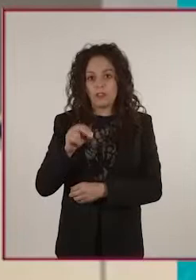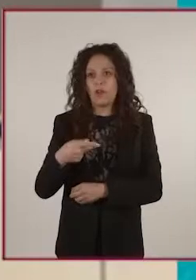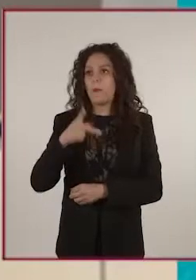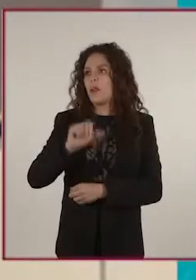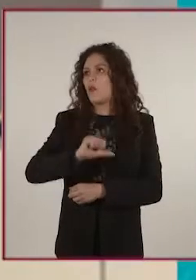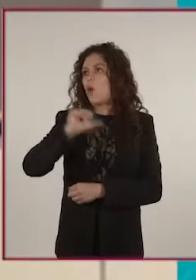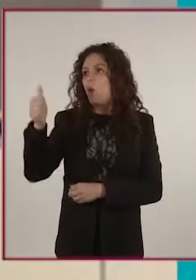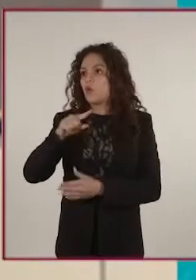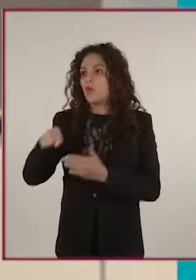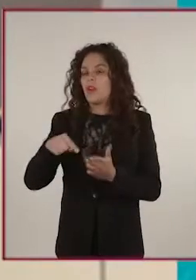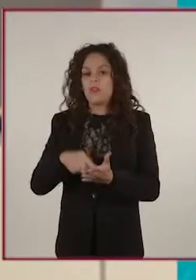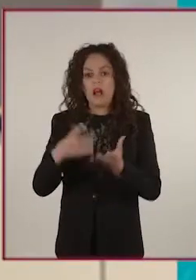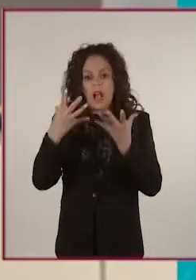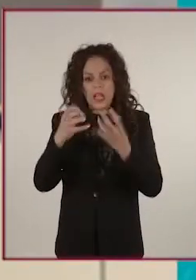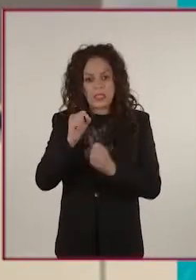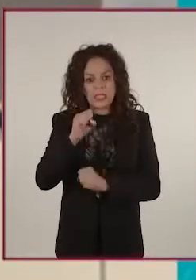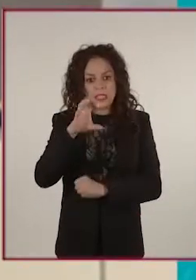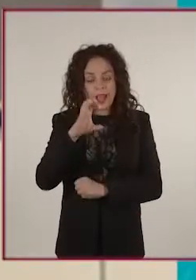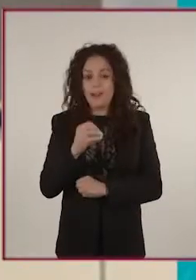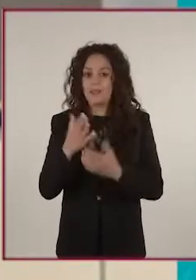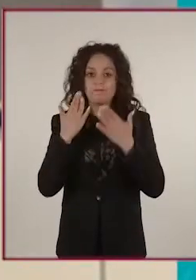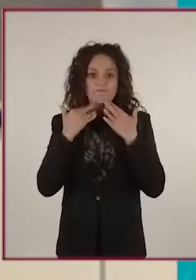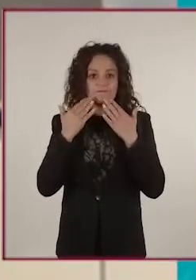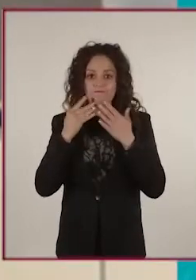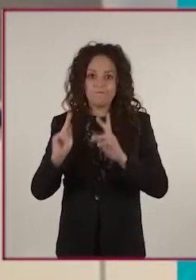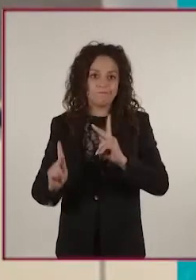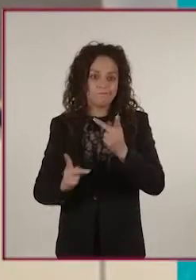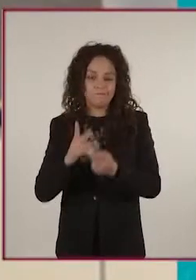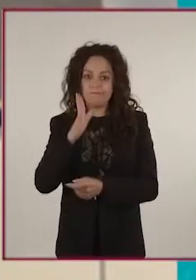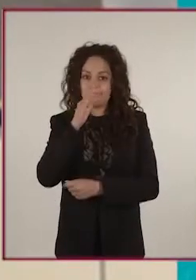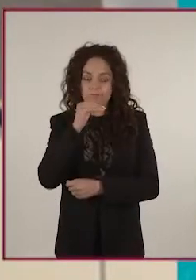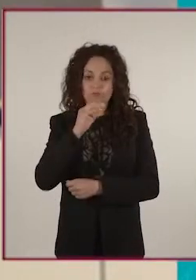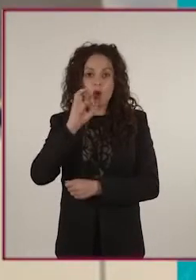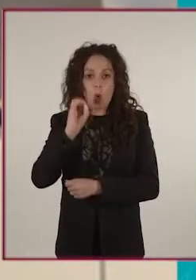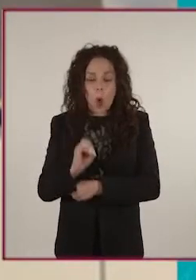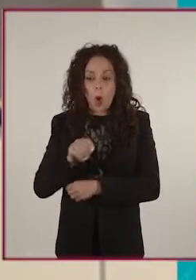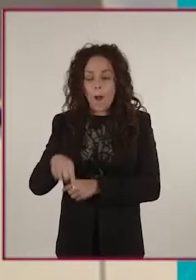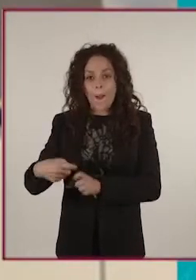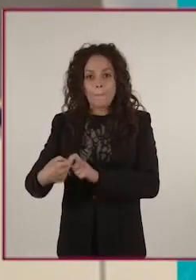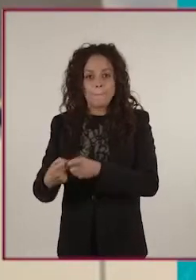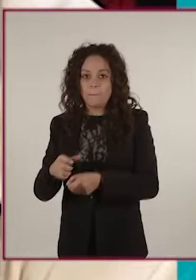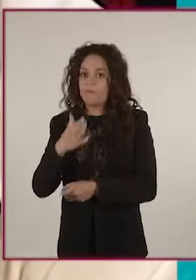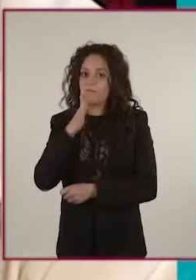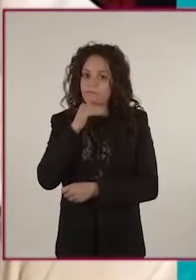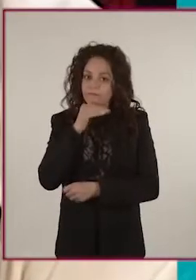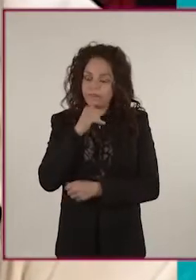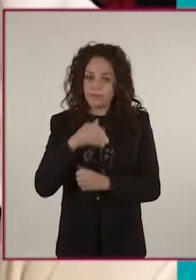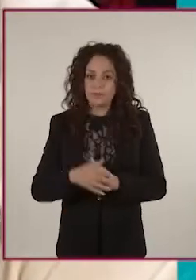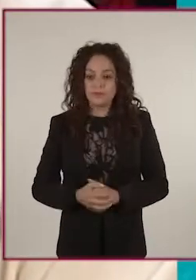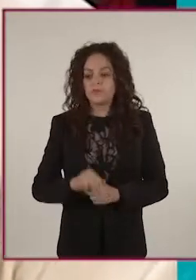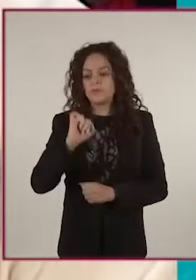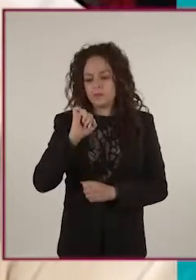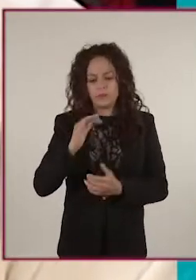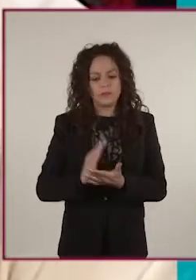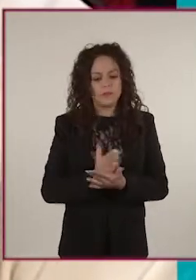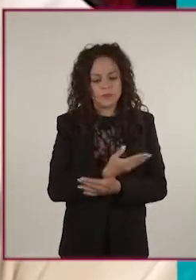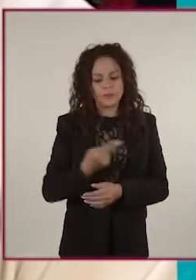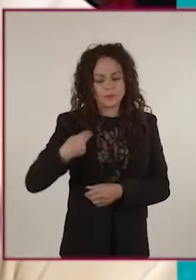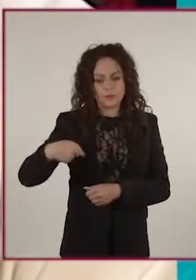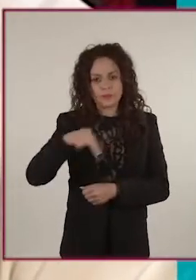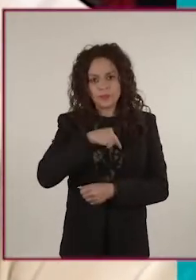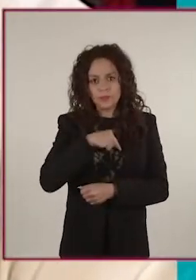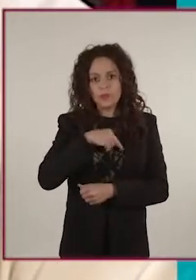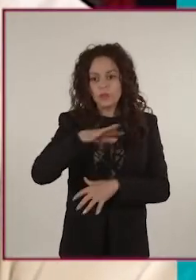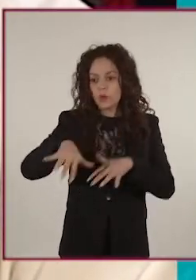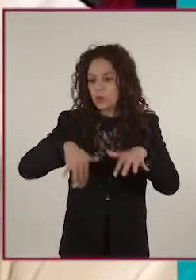que no crece absolutamente nada. Nosotros además trabajamos en el aislamiento, es decir, en encontrar otras bacterias